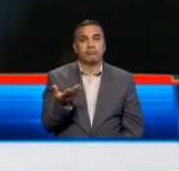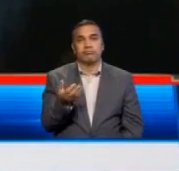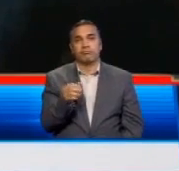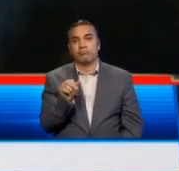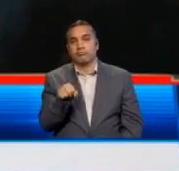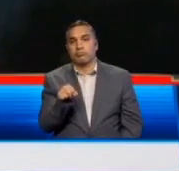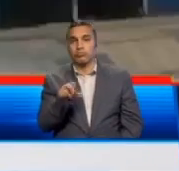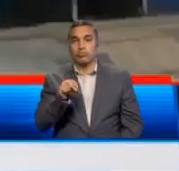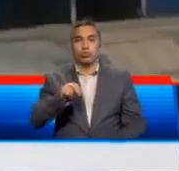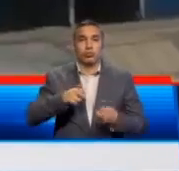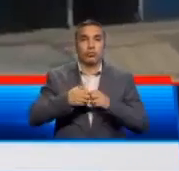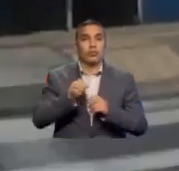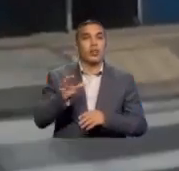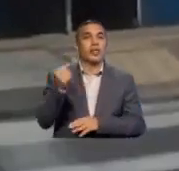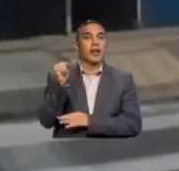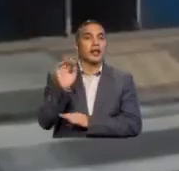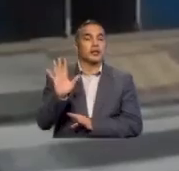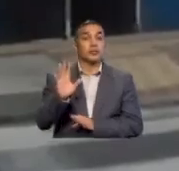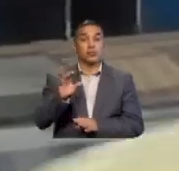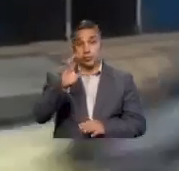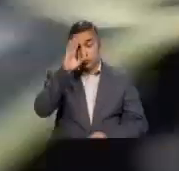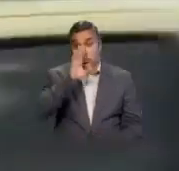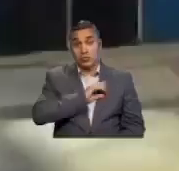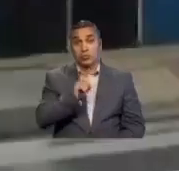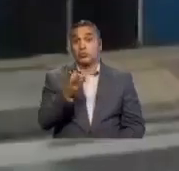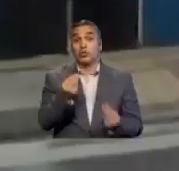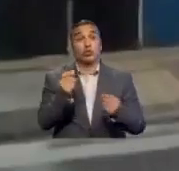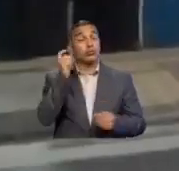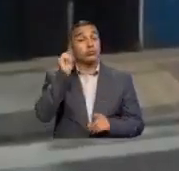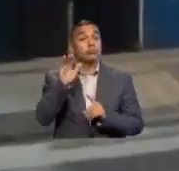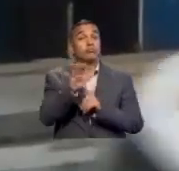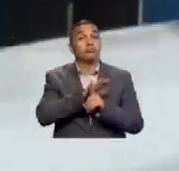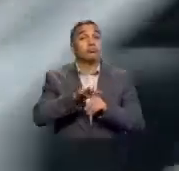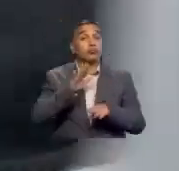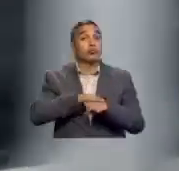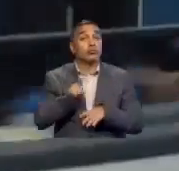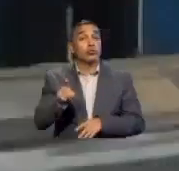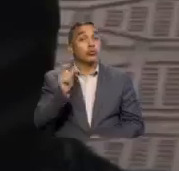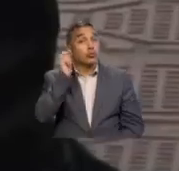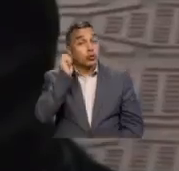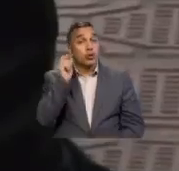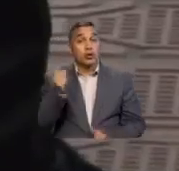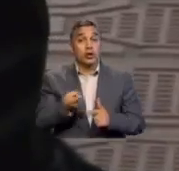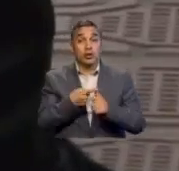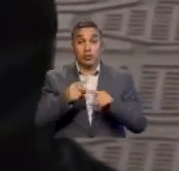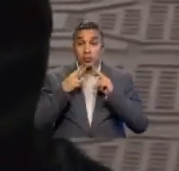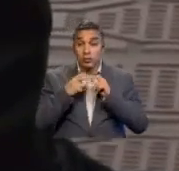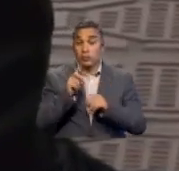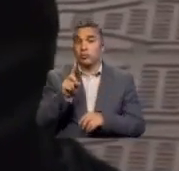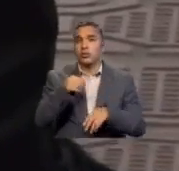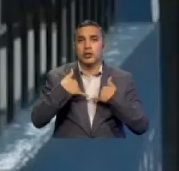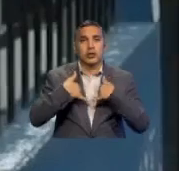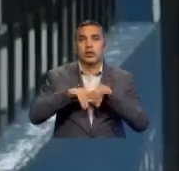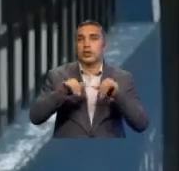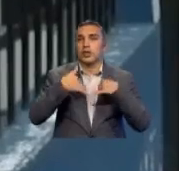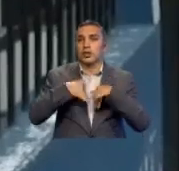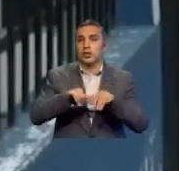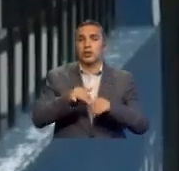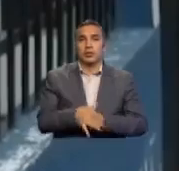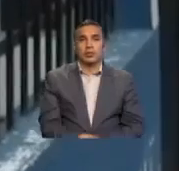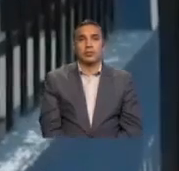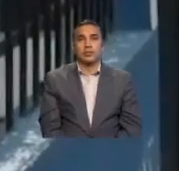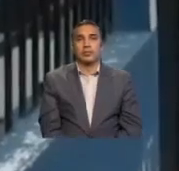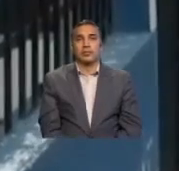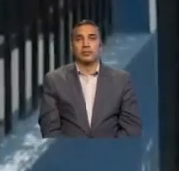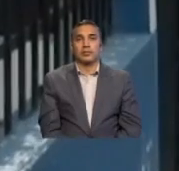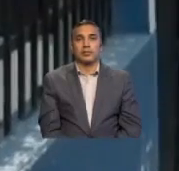en lo que corresponde a derecho. La policía presume que habrían más mujeres abusadas por el sospechoso, por lo que las investigaciones en este caso continúan. Fernando